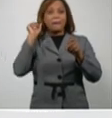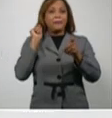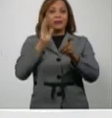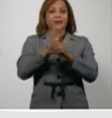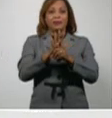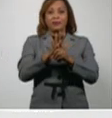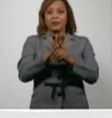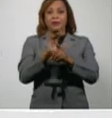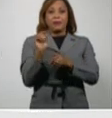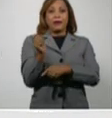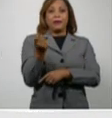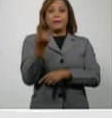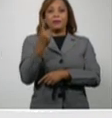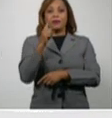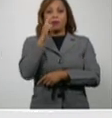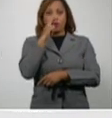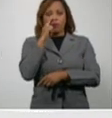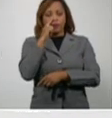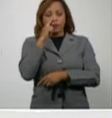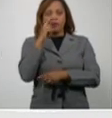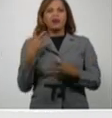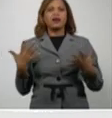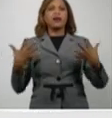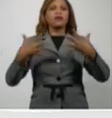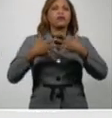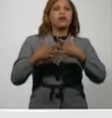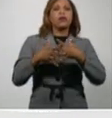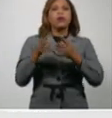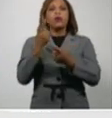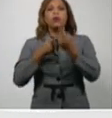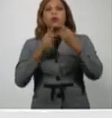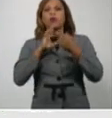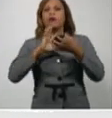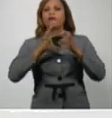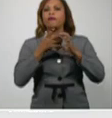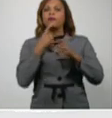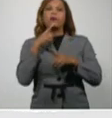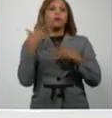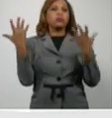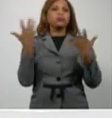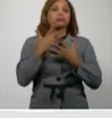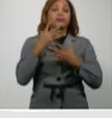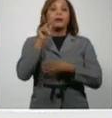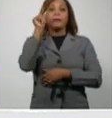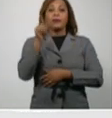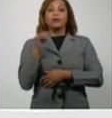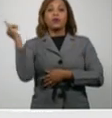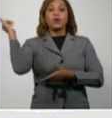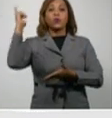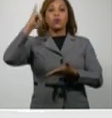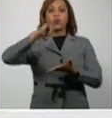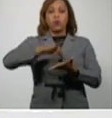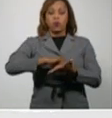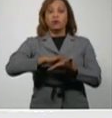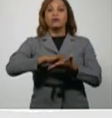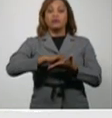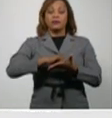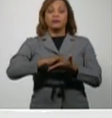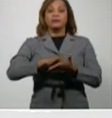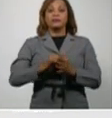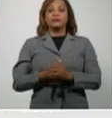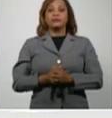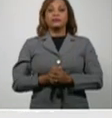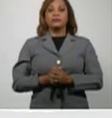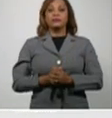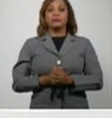noviembre han estado relacionados de alguna forma, directamente o a través de una persona que se infectó